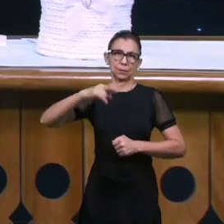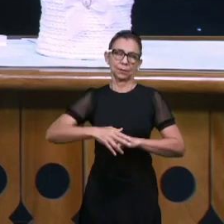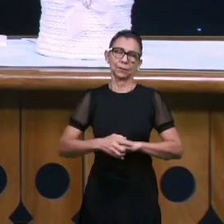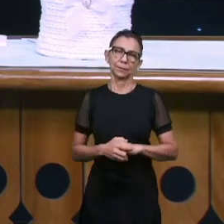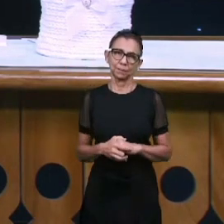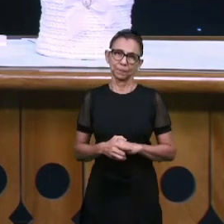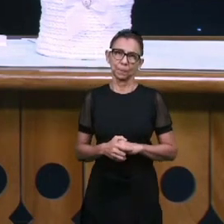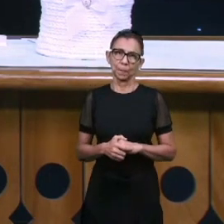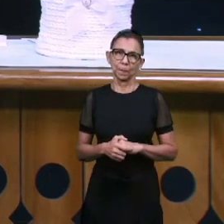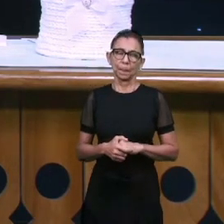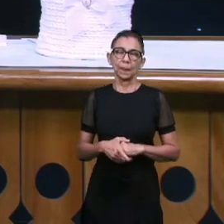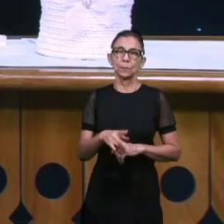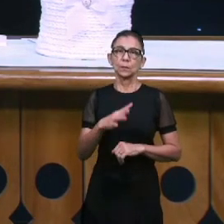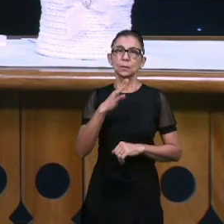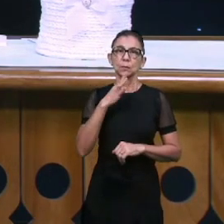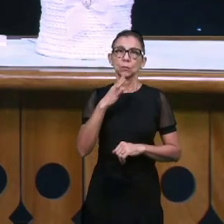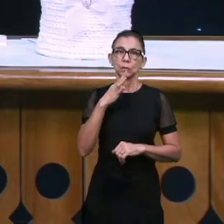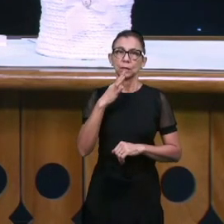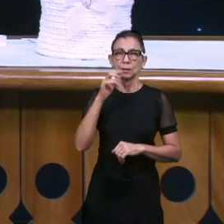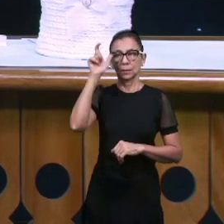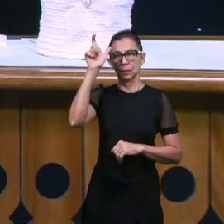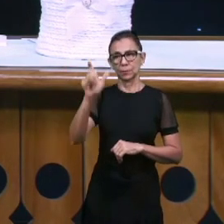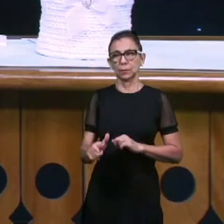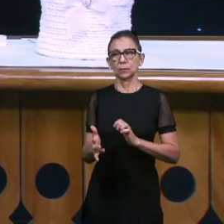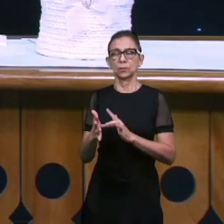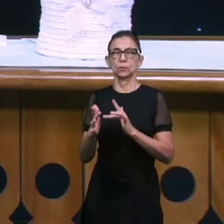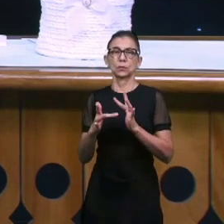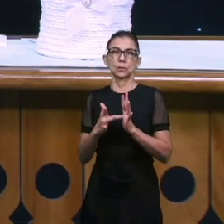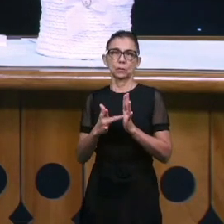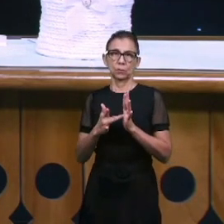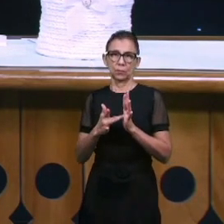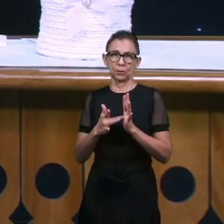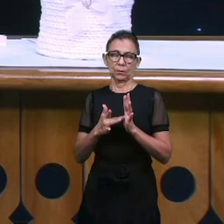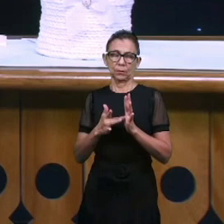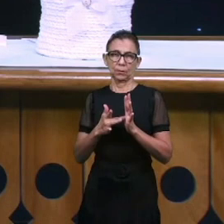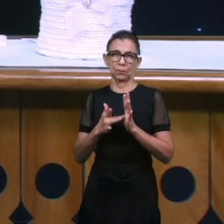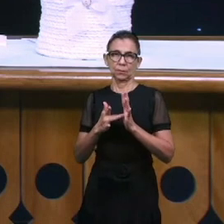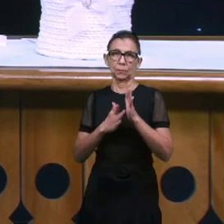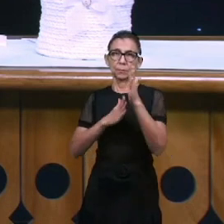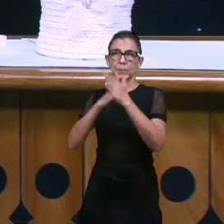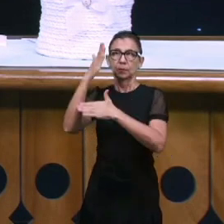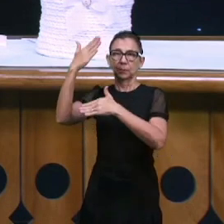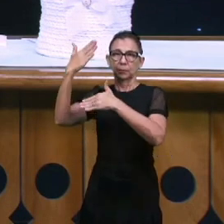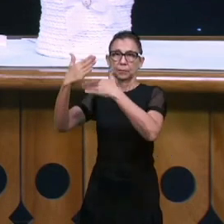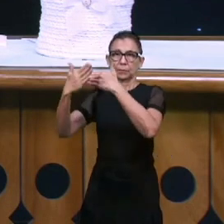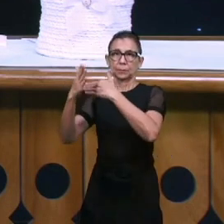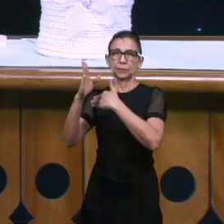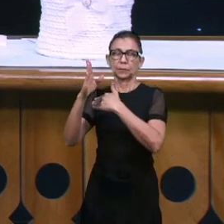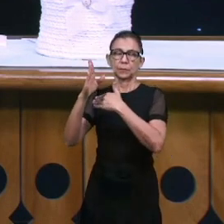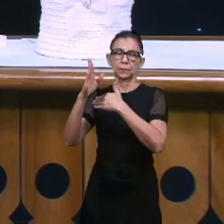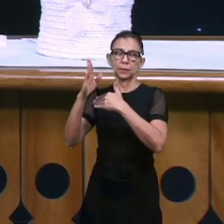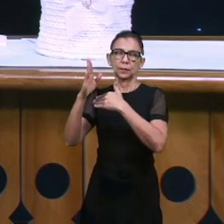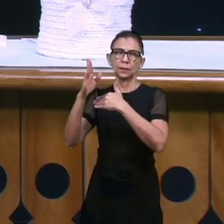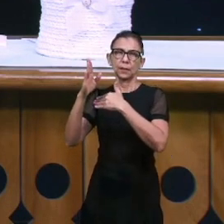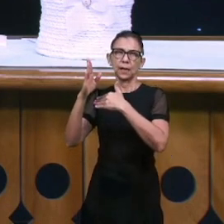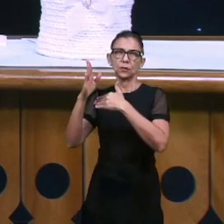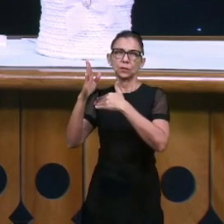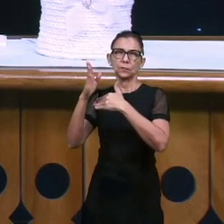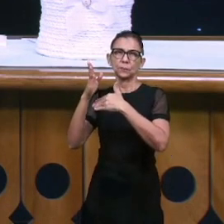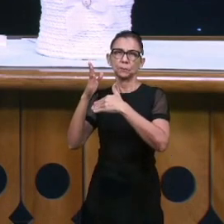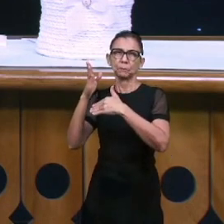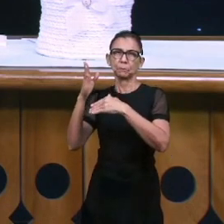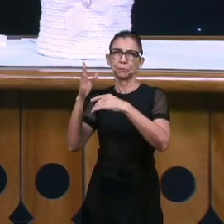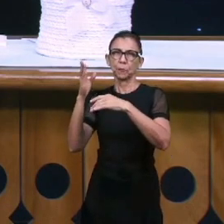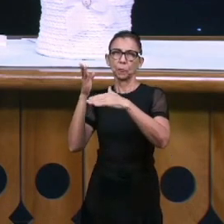Jordán sin el conocimiento glorioso de su presencia. Estamos hablando a muchos hermanos, amigos,